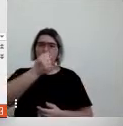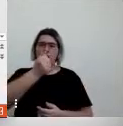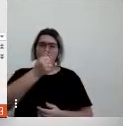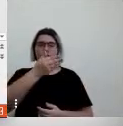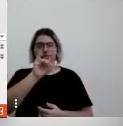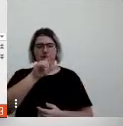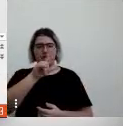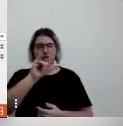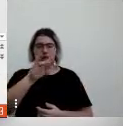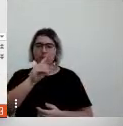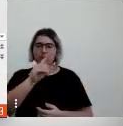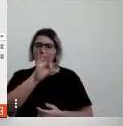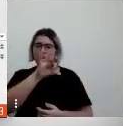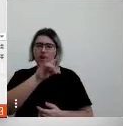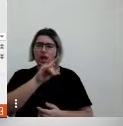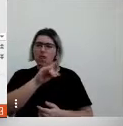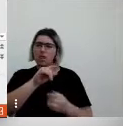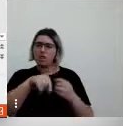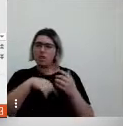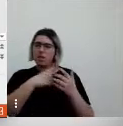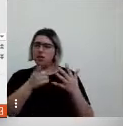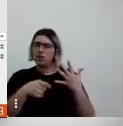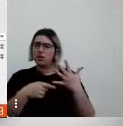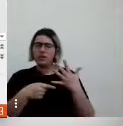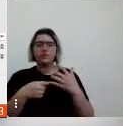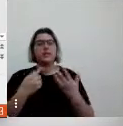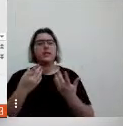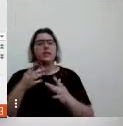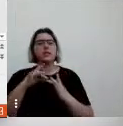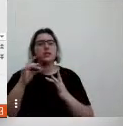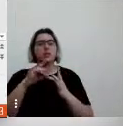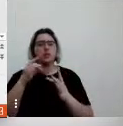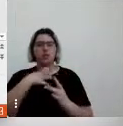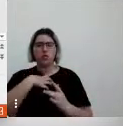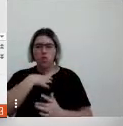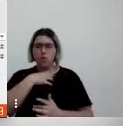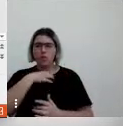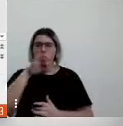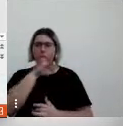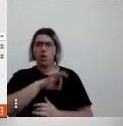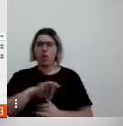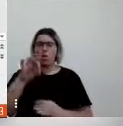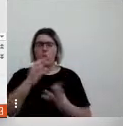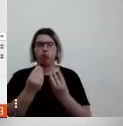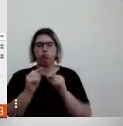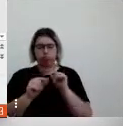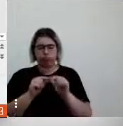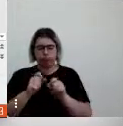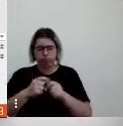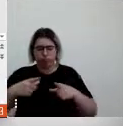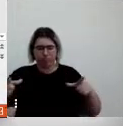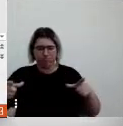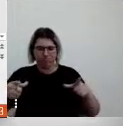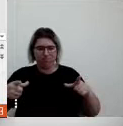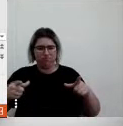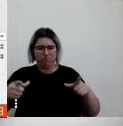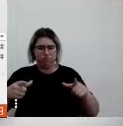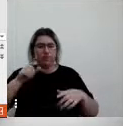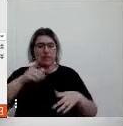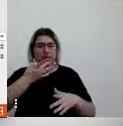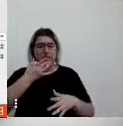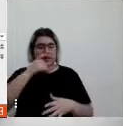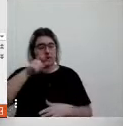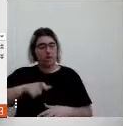bacteriano. Que todos estos trastornos digestivos, con una buena alimentación controlada por un dietista nutricionista, se pueden llevar mejor,